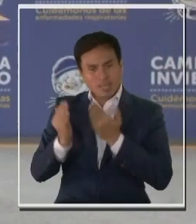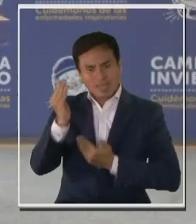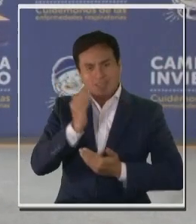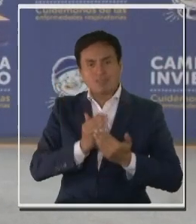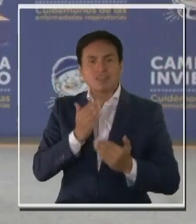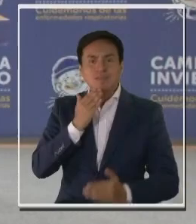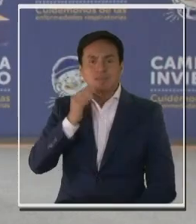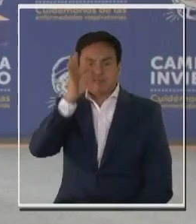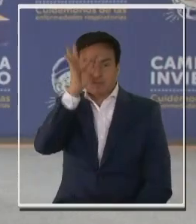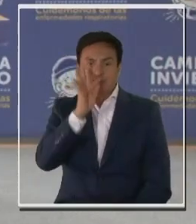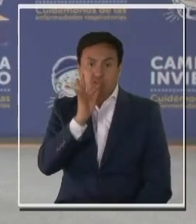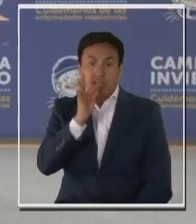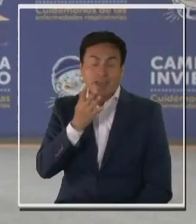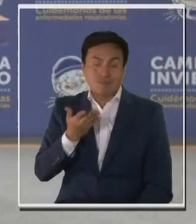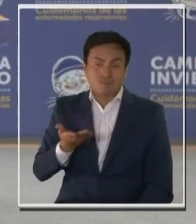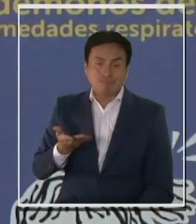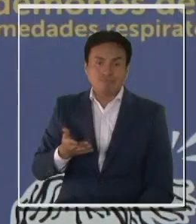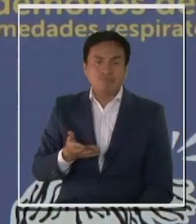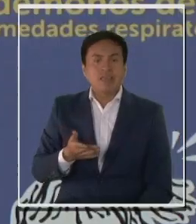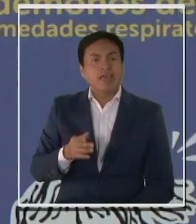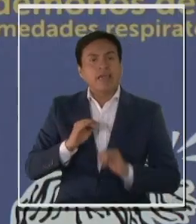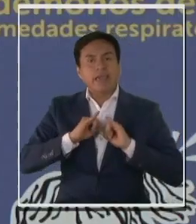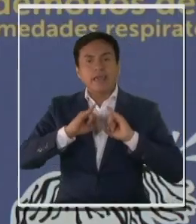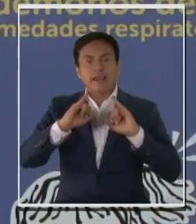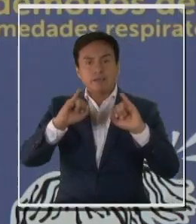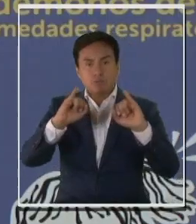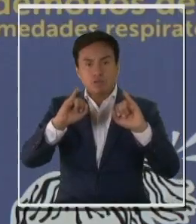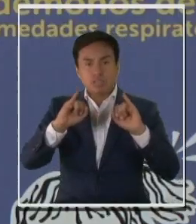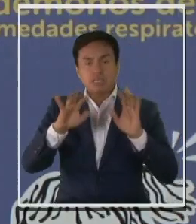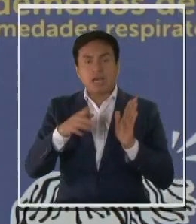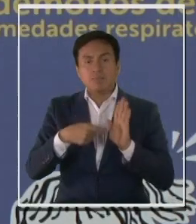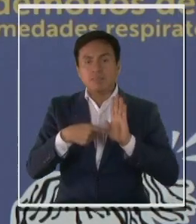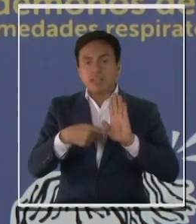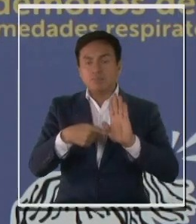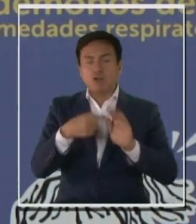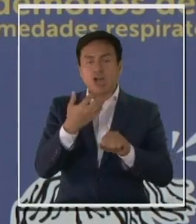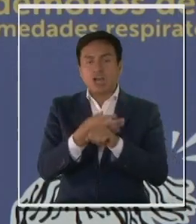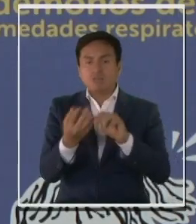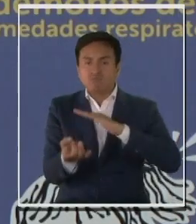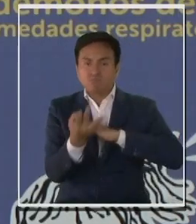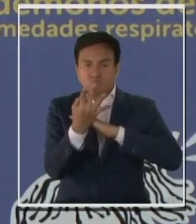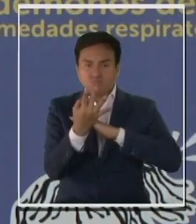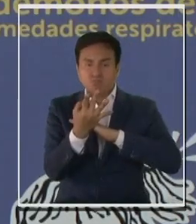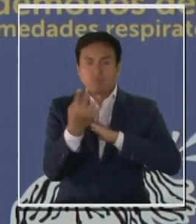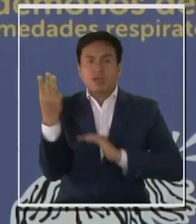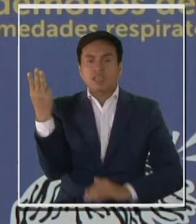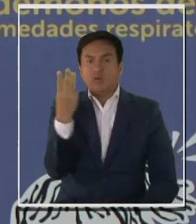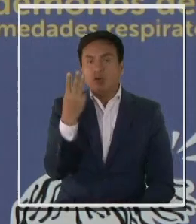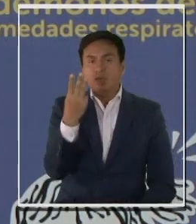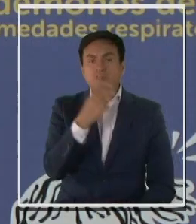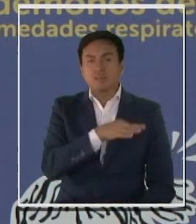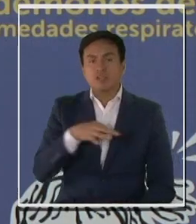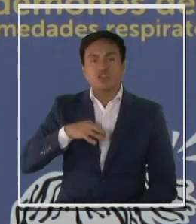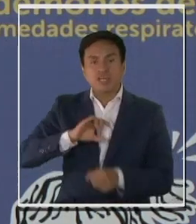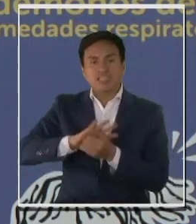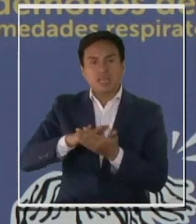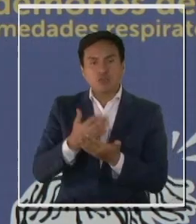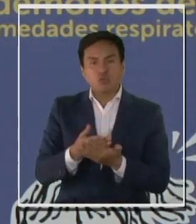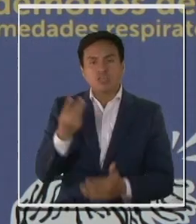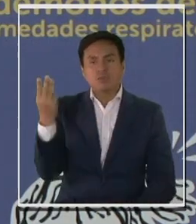nuestros funcionarios el reporte que acabamos de presentar se encuentra ya disponible en la página web del Ministerio de salud